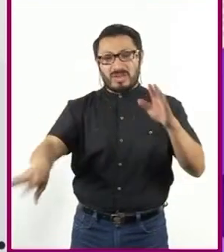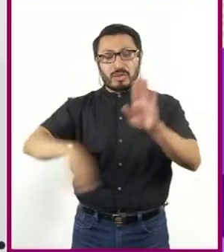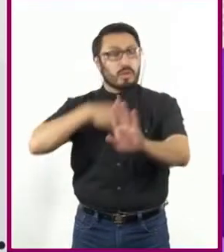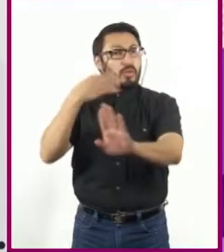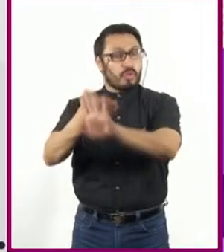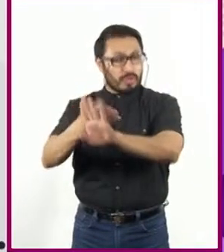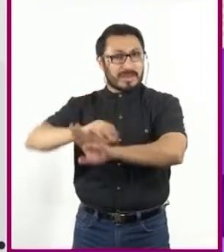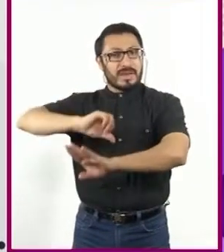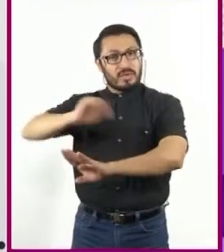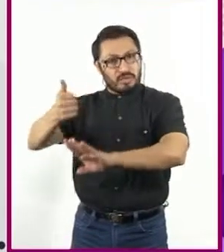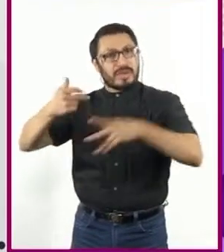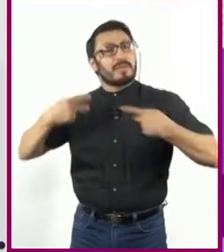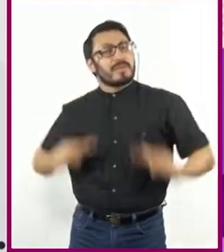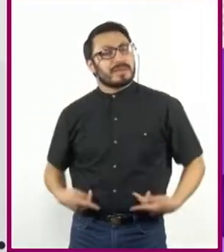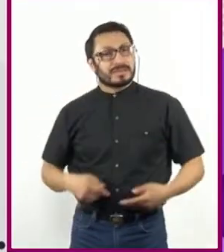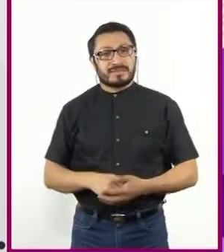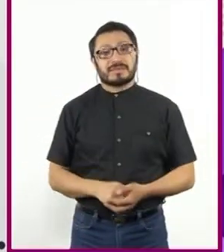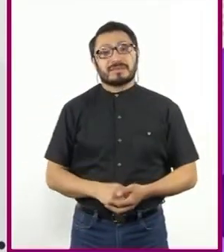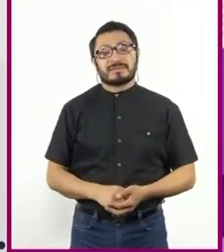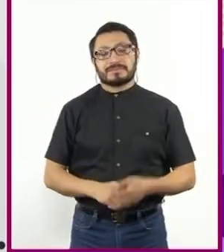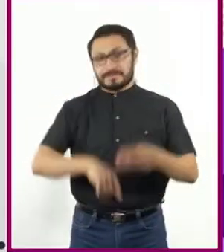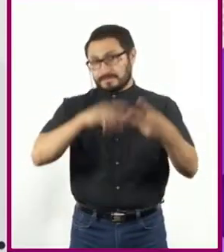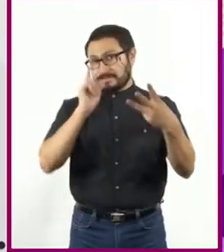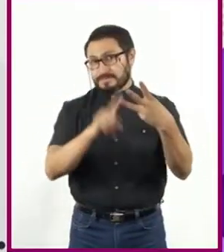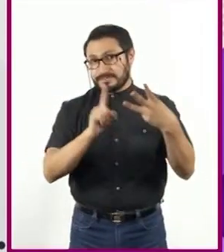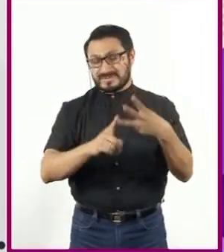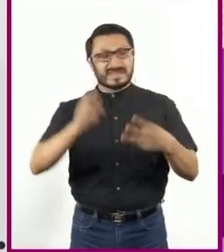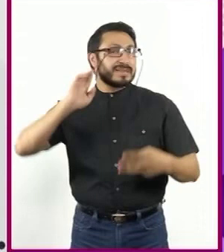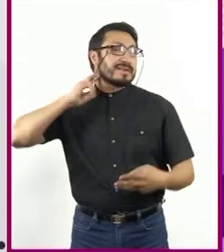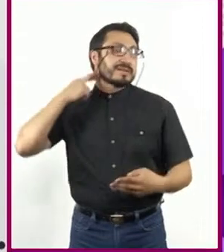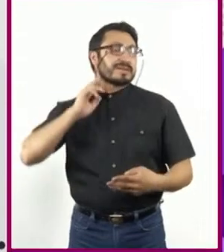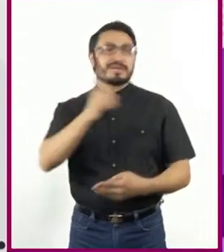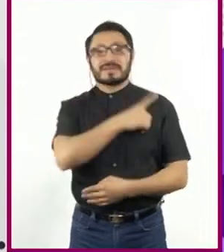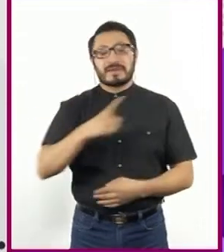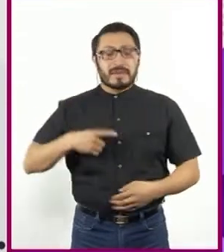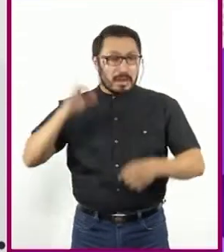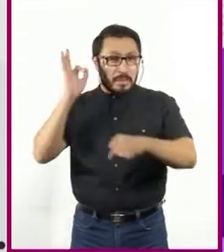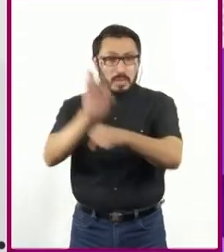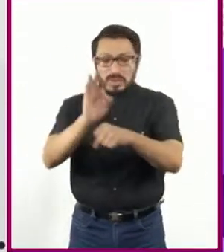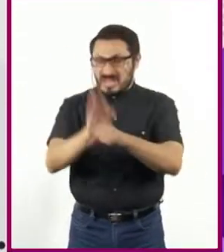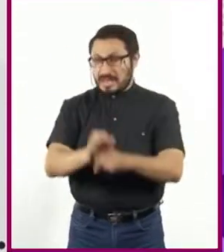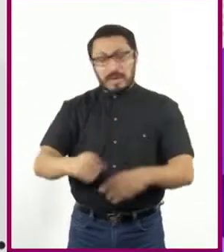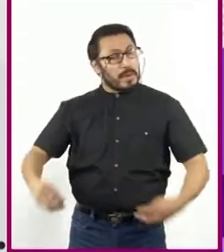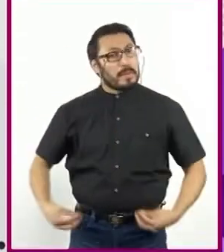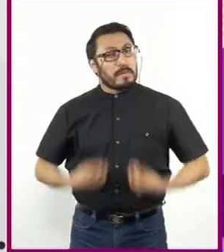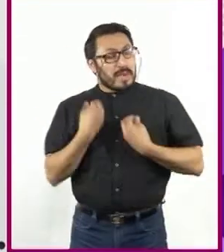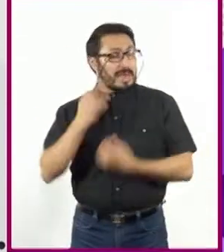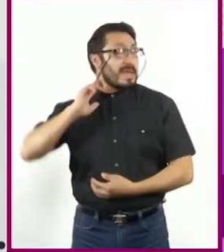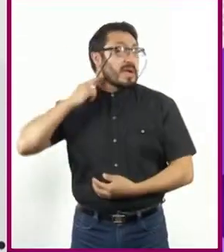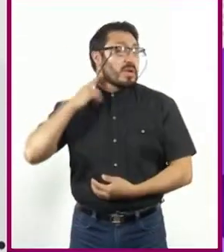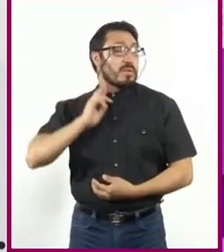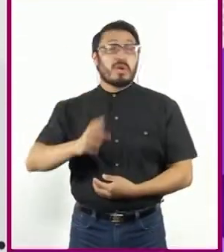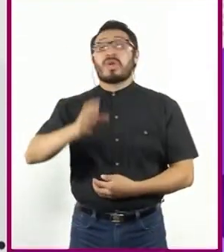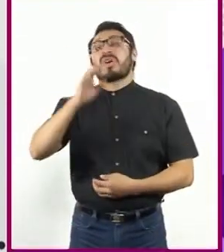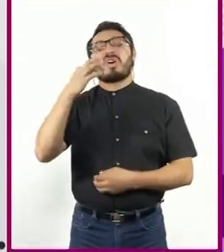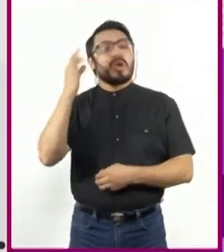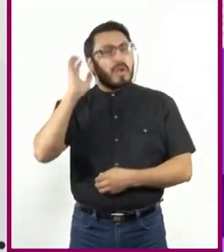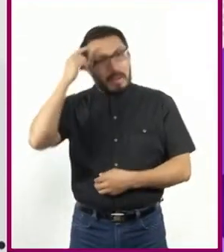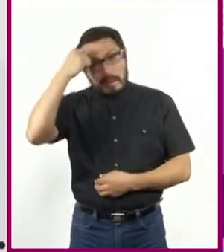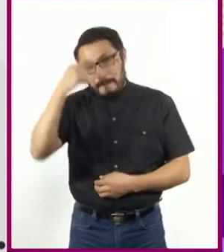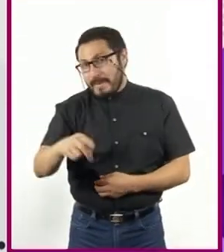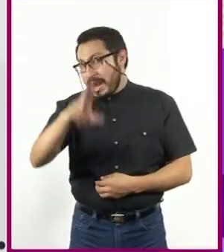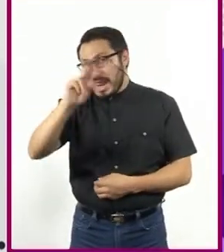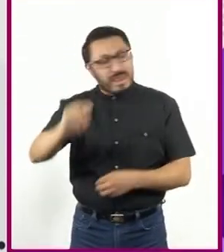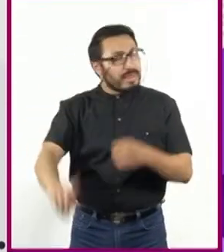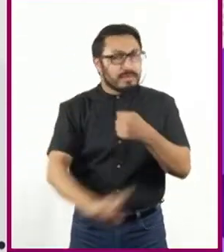ley. 3. Un robot debe proteger su propia existencia en la medida en que no entre en